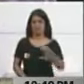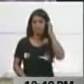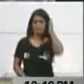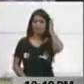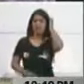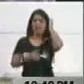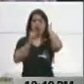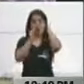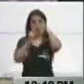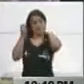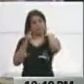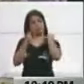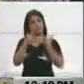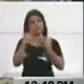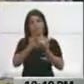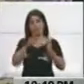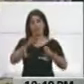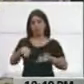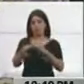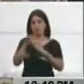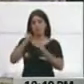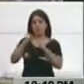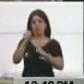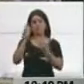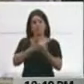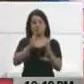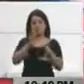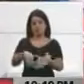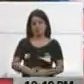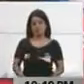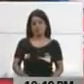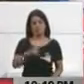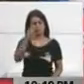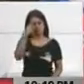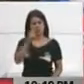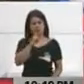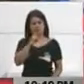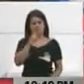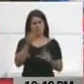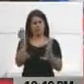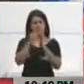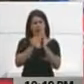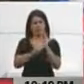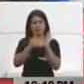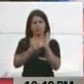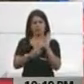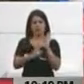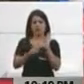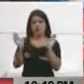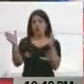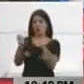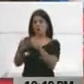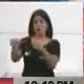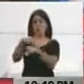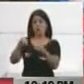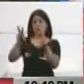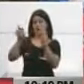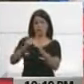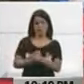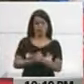Cómplice de estos asesinatos, ¿vale? Y tú sabes cómo titulaban, ¿no? Decían